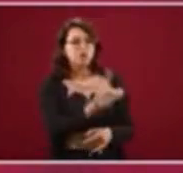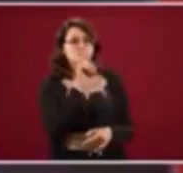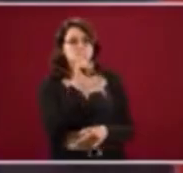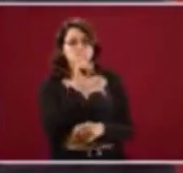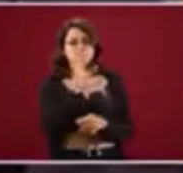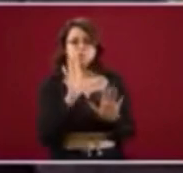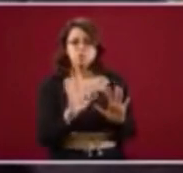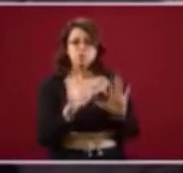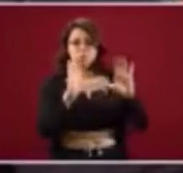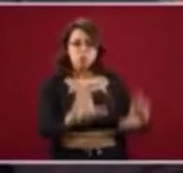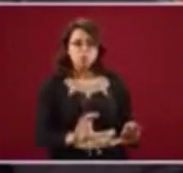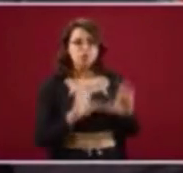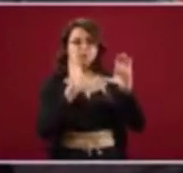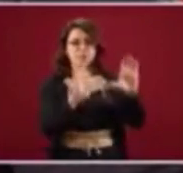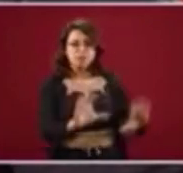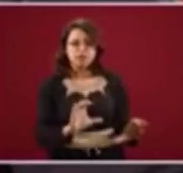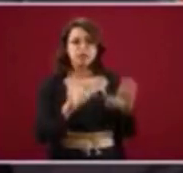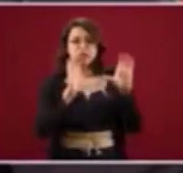la vamos a usar.